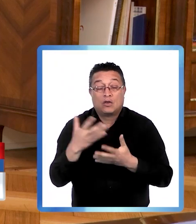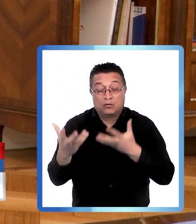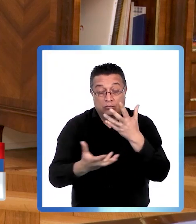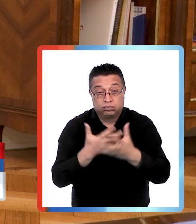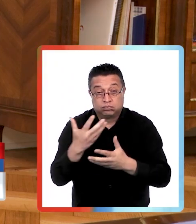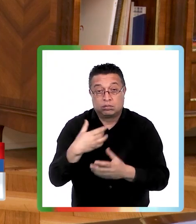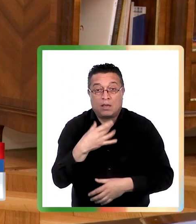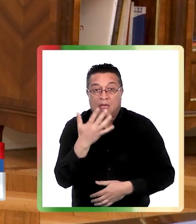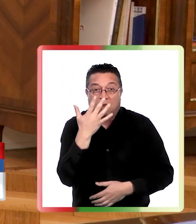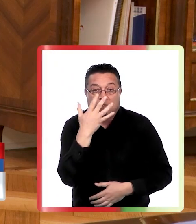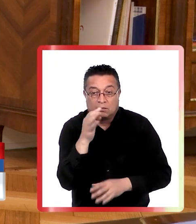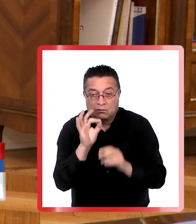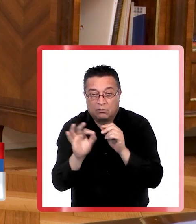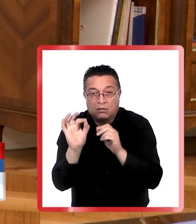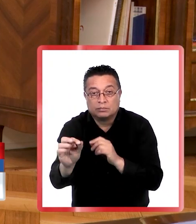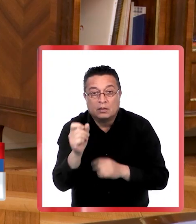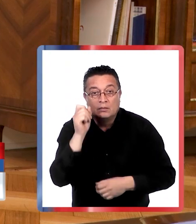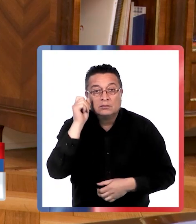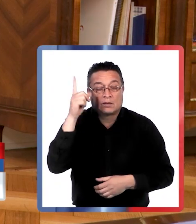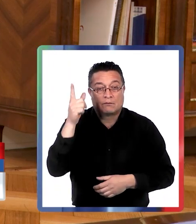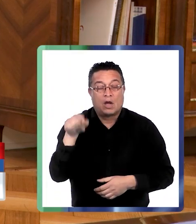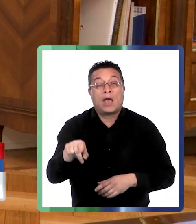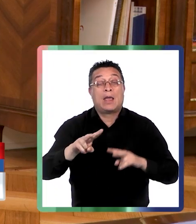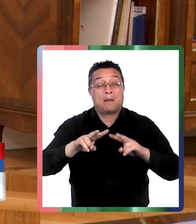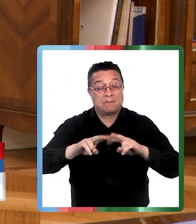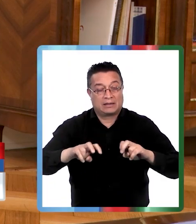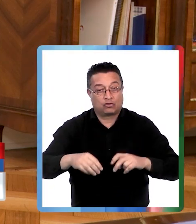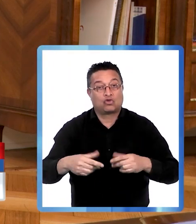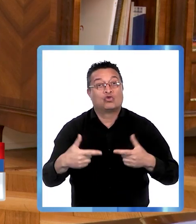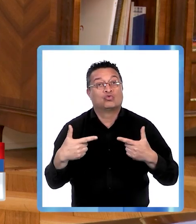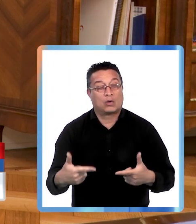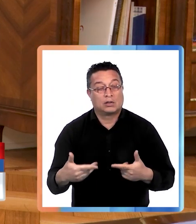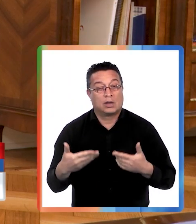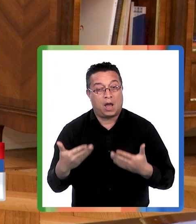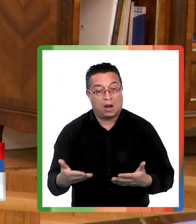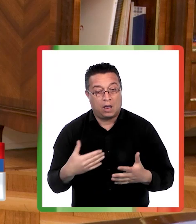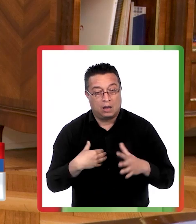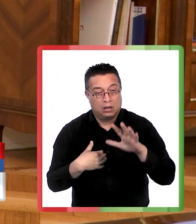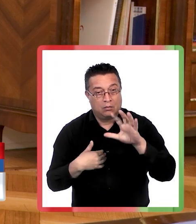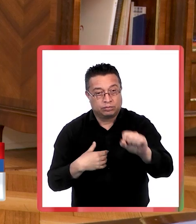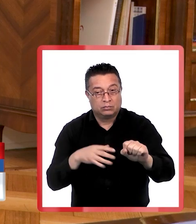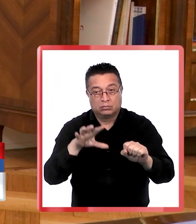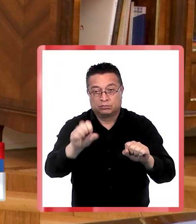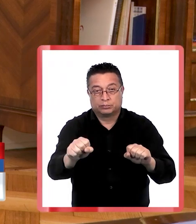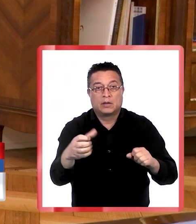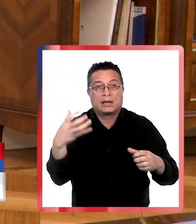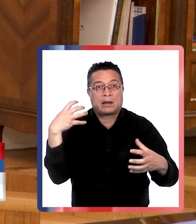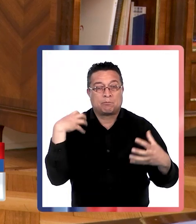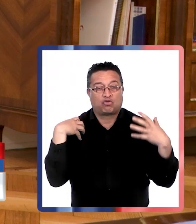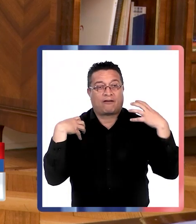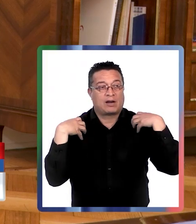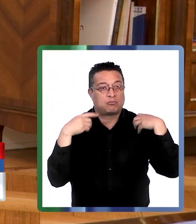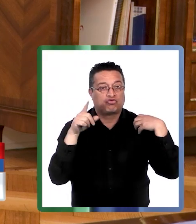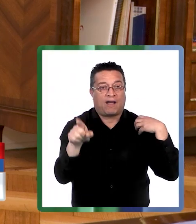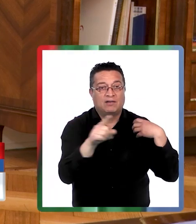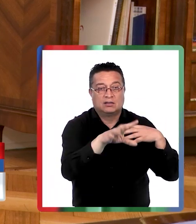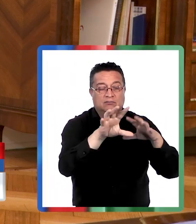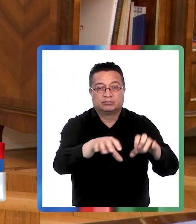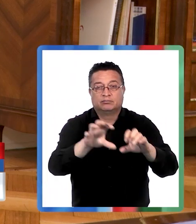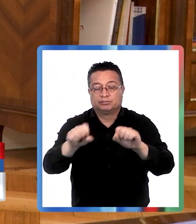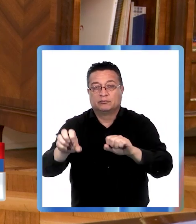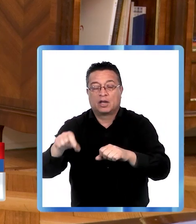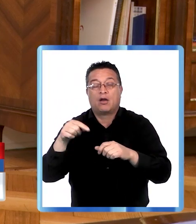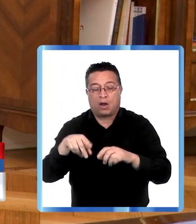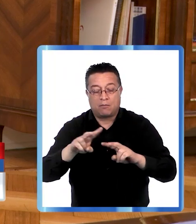que el incendio fue intencional. Ahora, afortunadamente la investigación nos permitió dar con los responsables. En general estamos